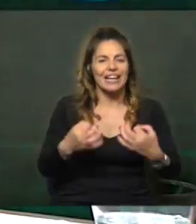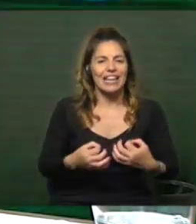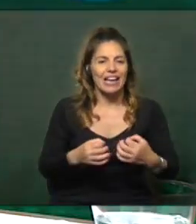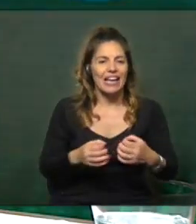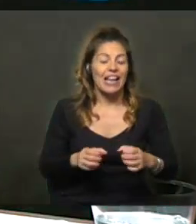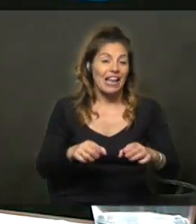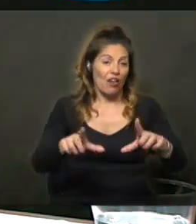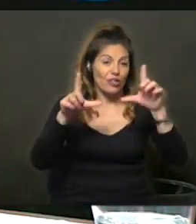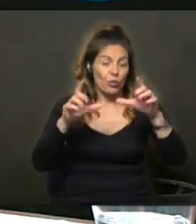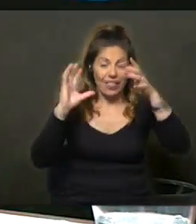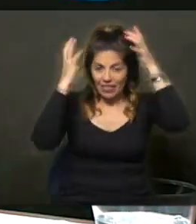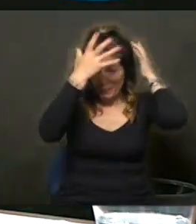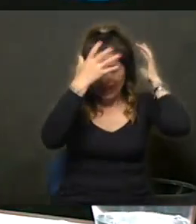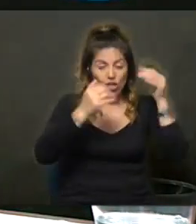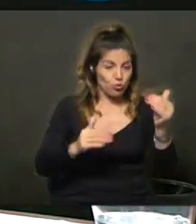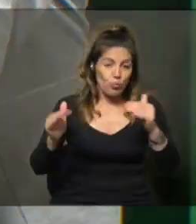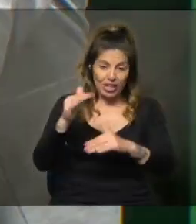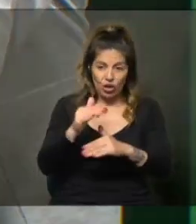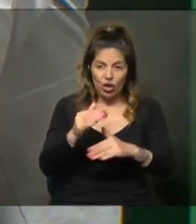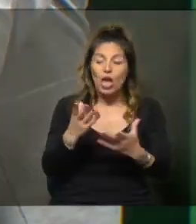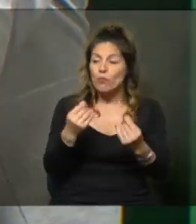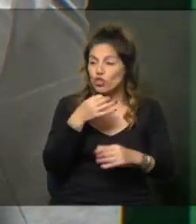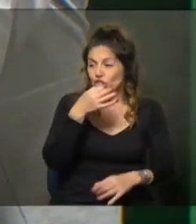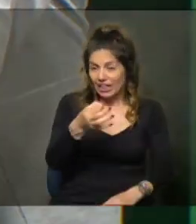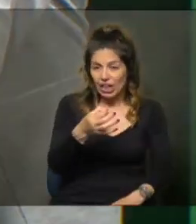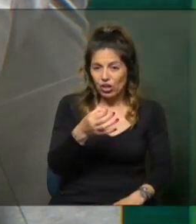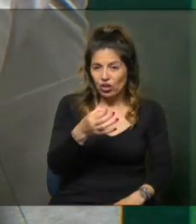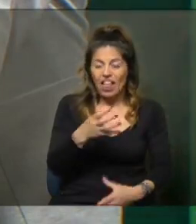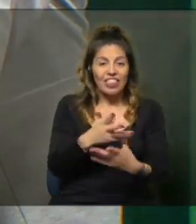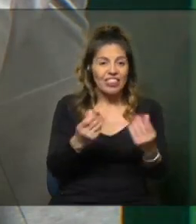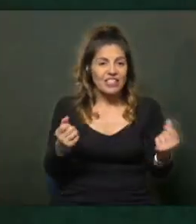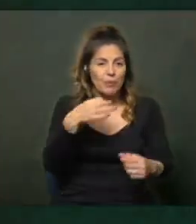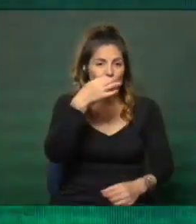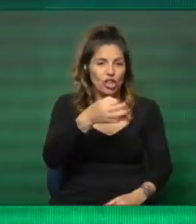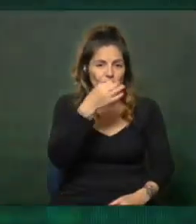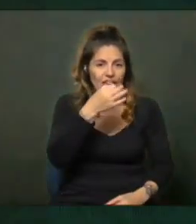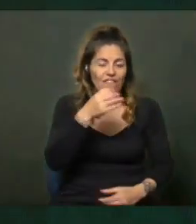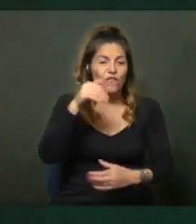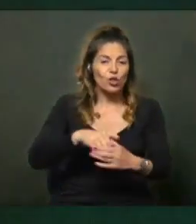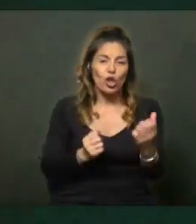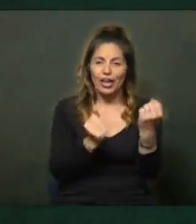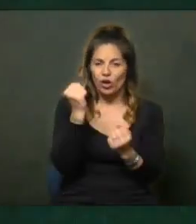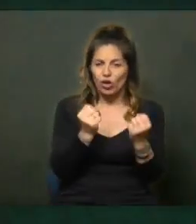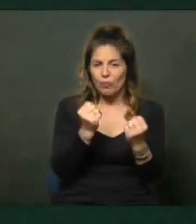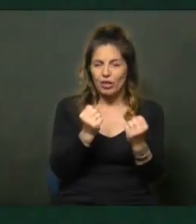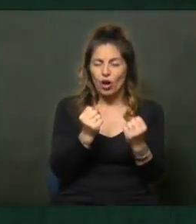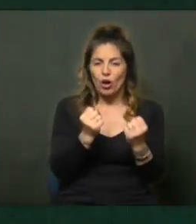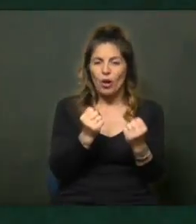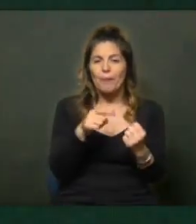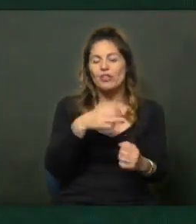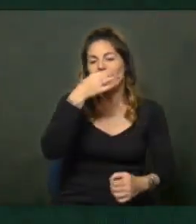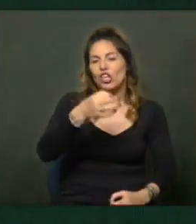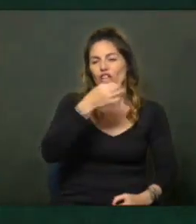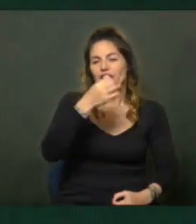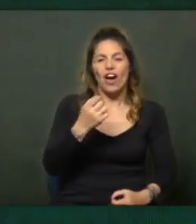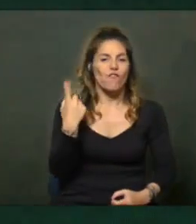superó todo eso incluso no no y habíamos dicho muchos o se decía desapareció la teoría del voto de económico no que para los politólogos es una com muy fuerte alguien que le vaya